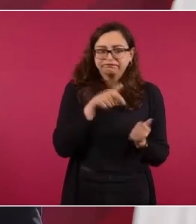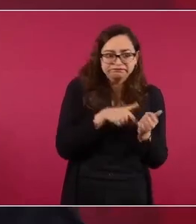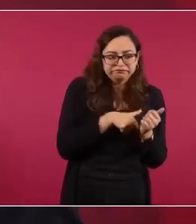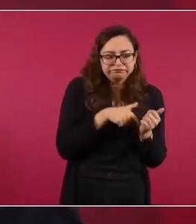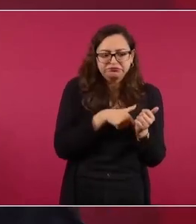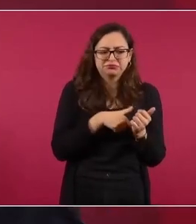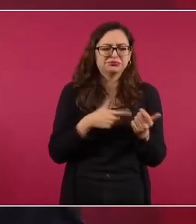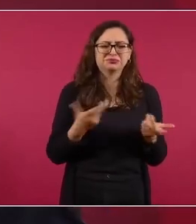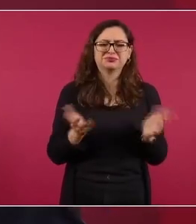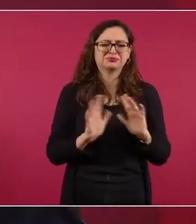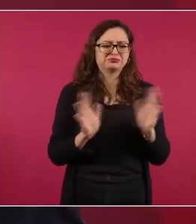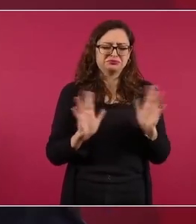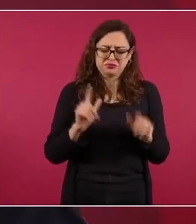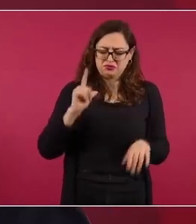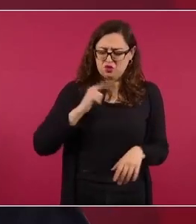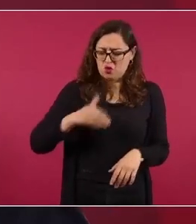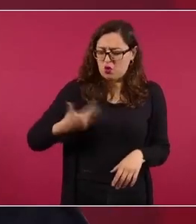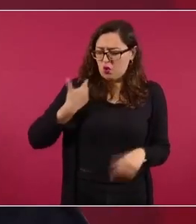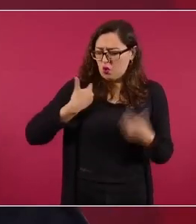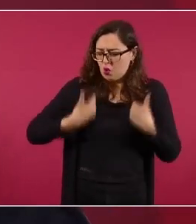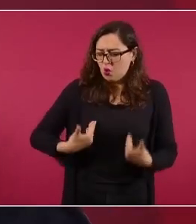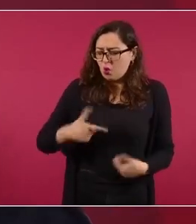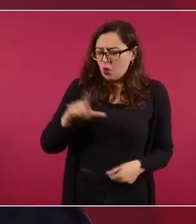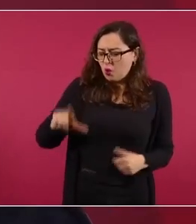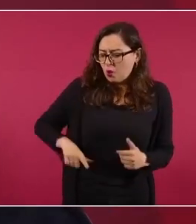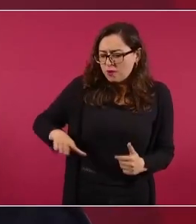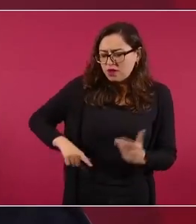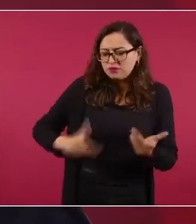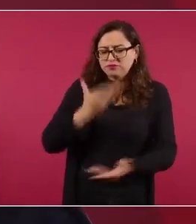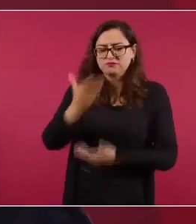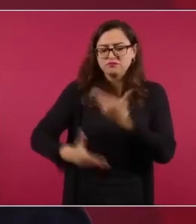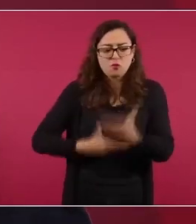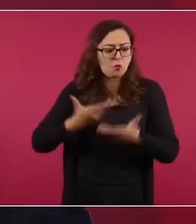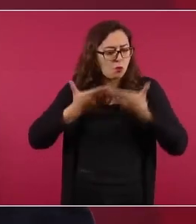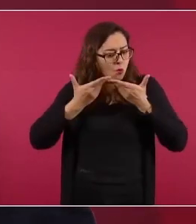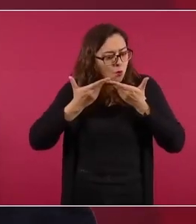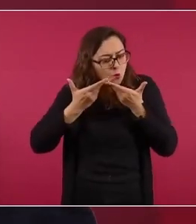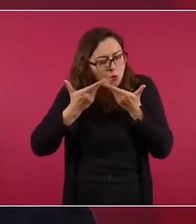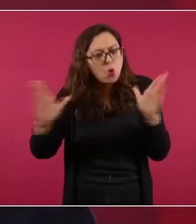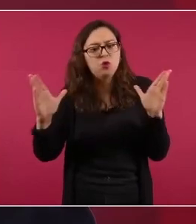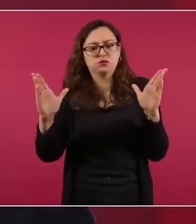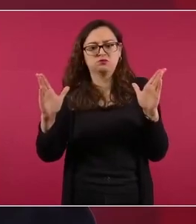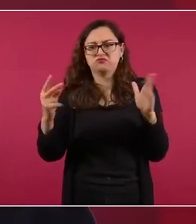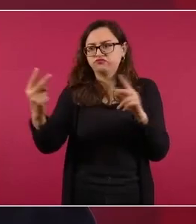en la vida pública. La vida pública tiene que ser cada vez más pública.